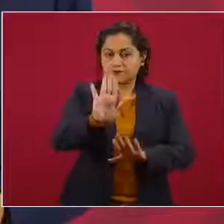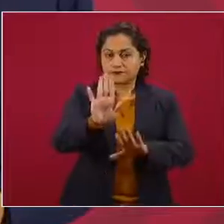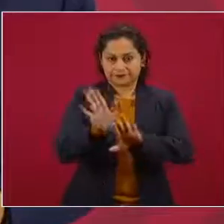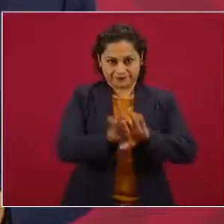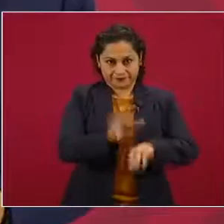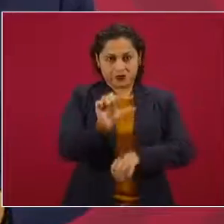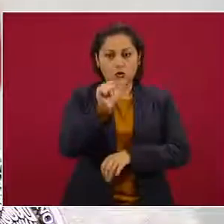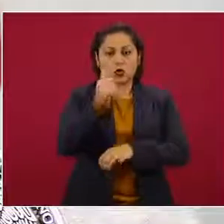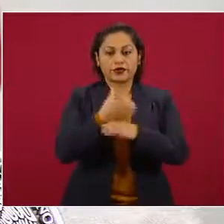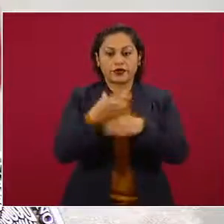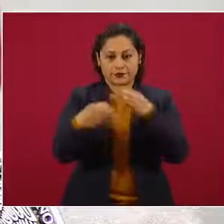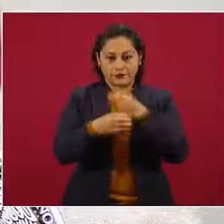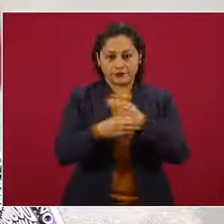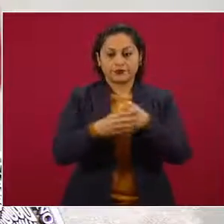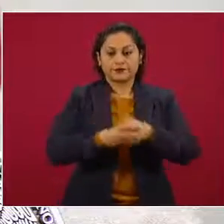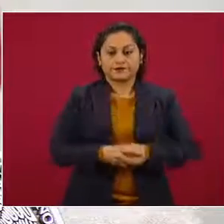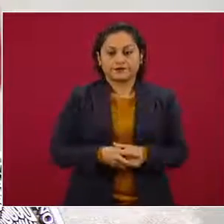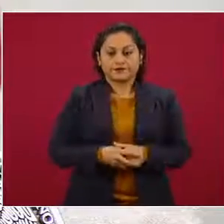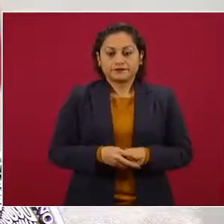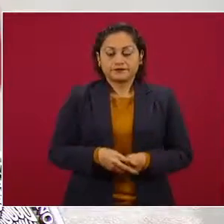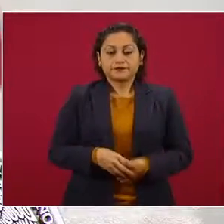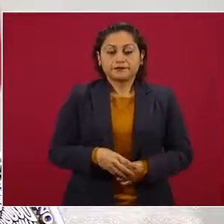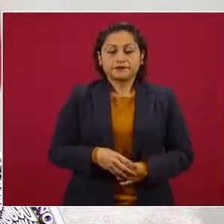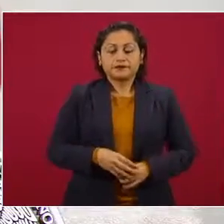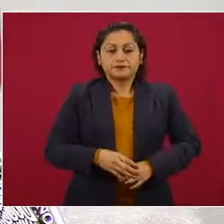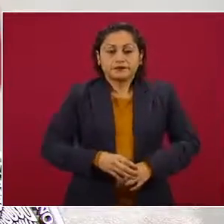Nada más que no es